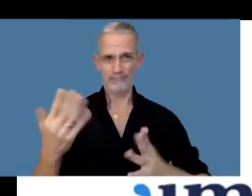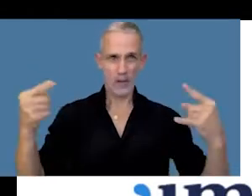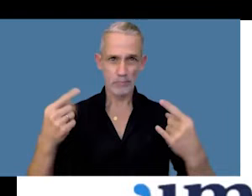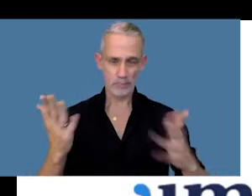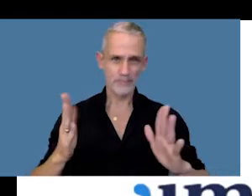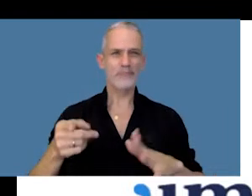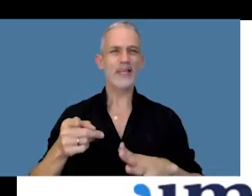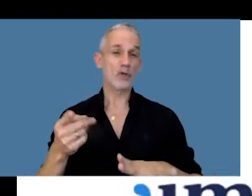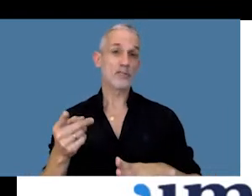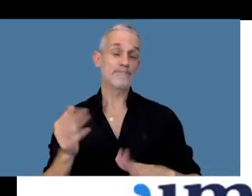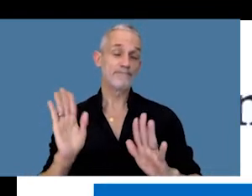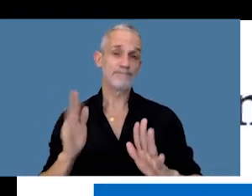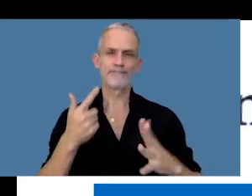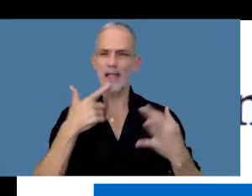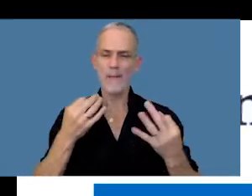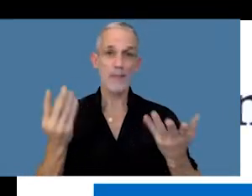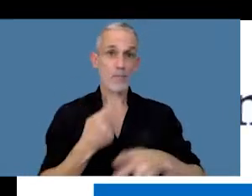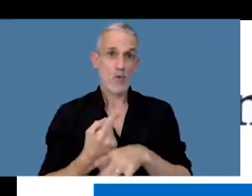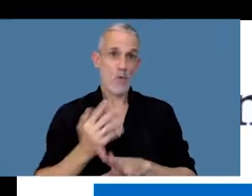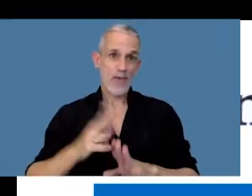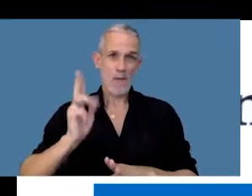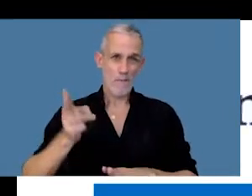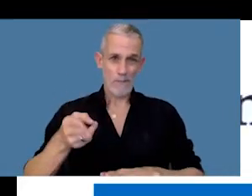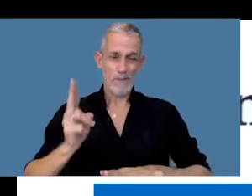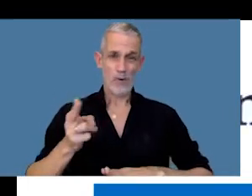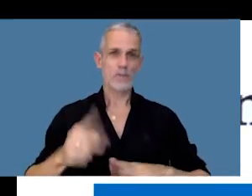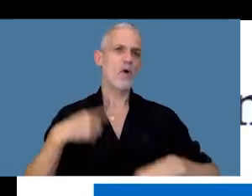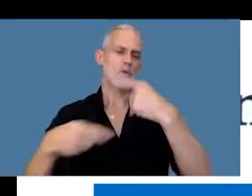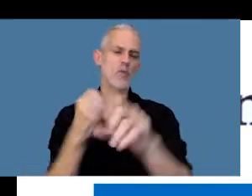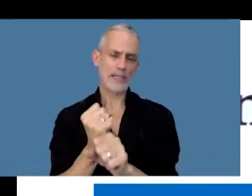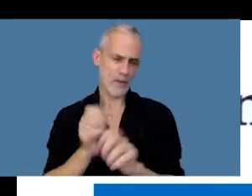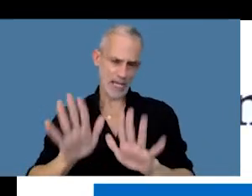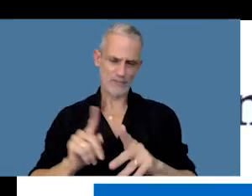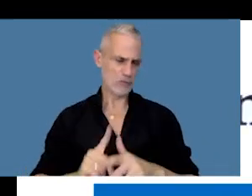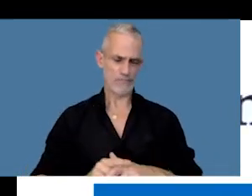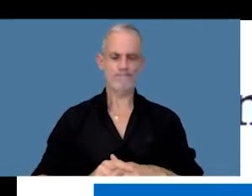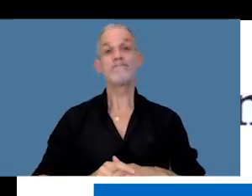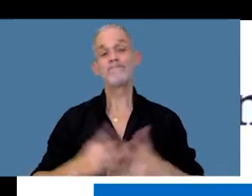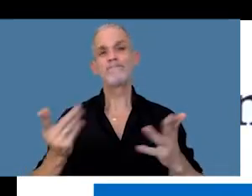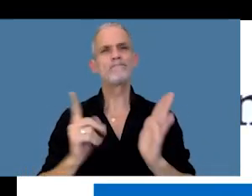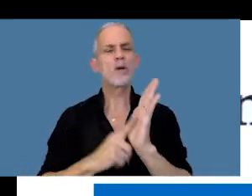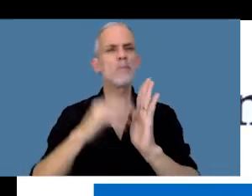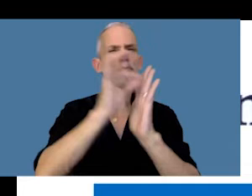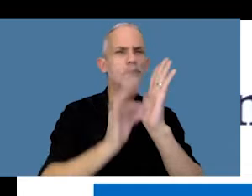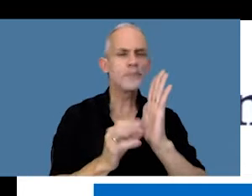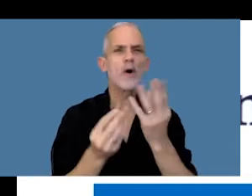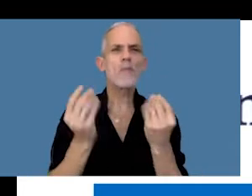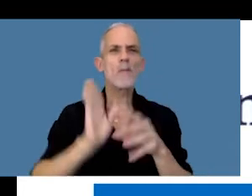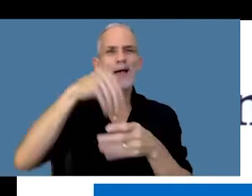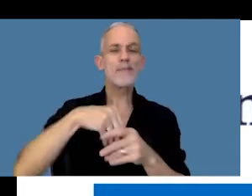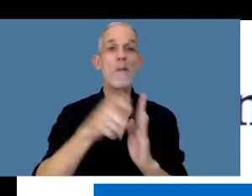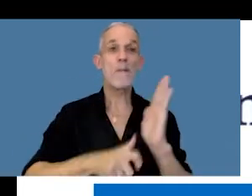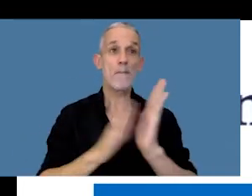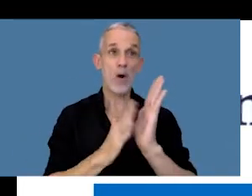caso, realmente, bueno, no podría continuar como tal. Los requisitos para pertenecer al